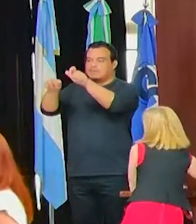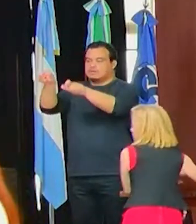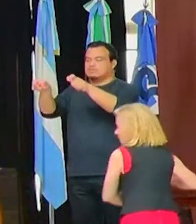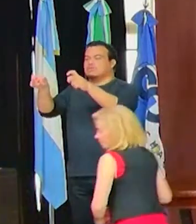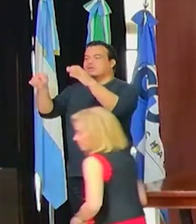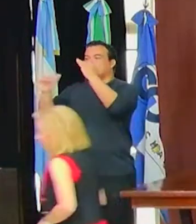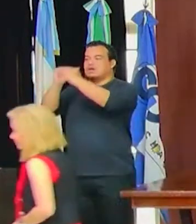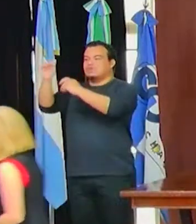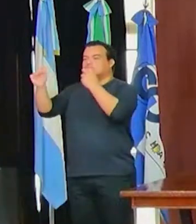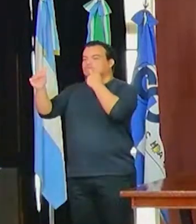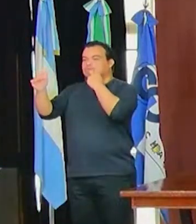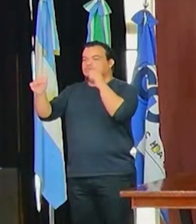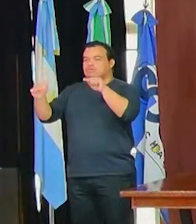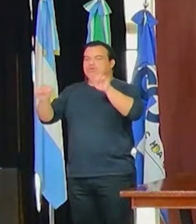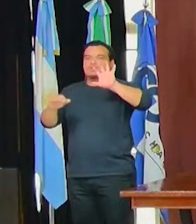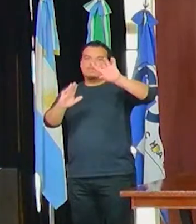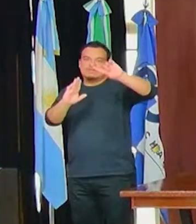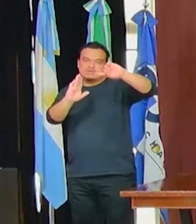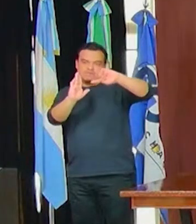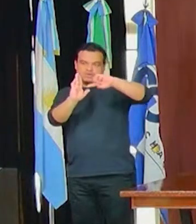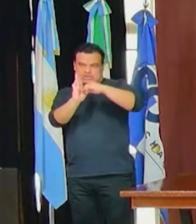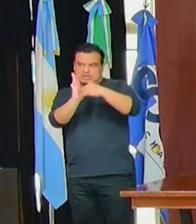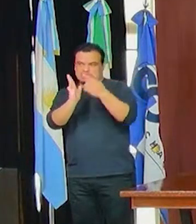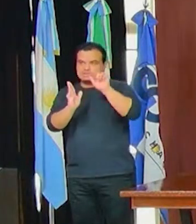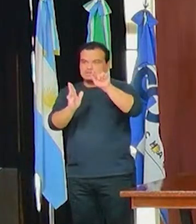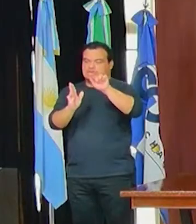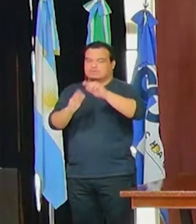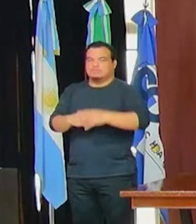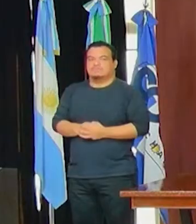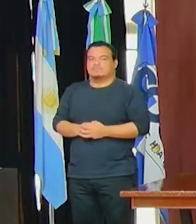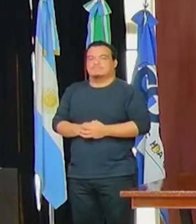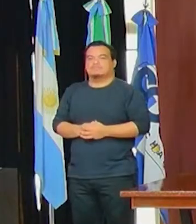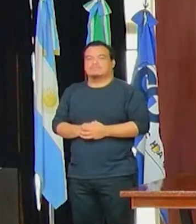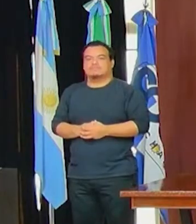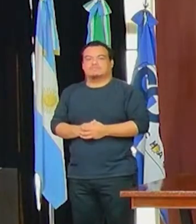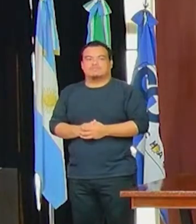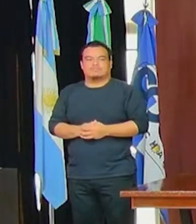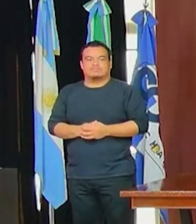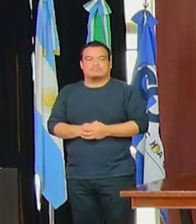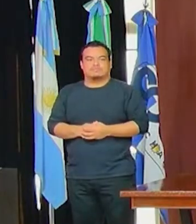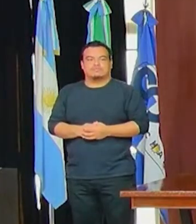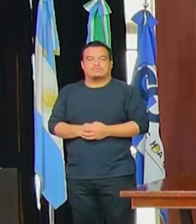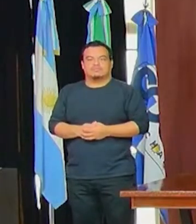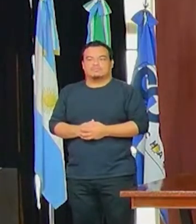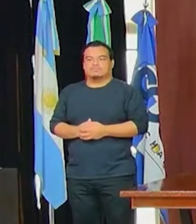trabajo en un hospital. ¿Me quieren que ponga el micrófono? Sí, no lo estoy sí. pudiendo aprender.